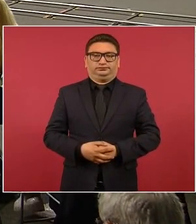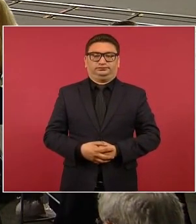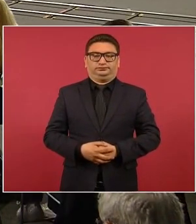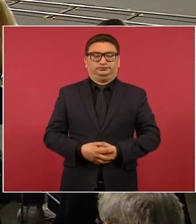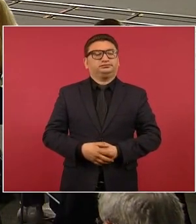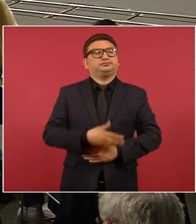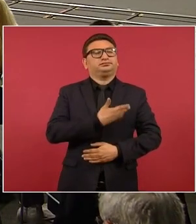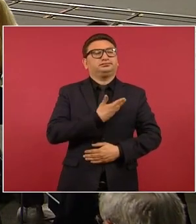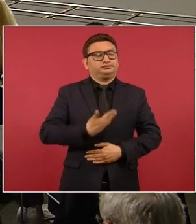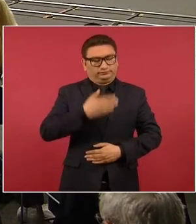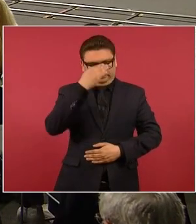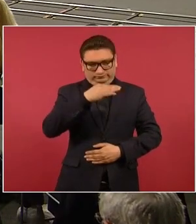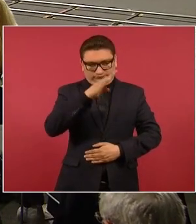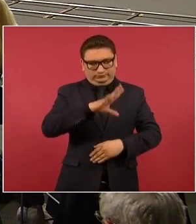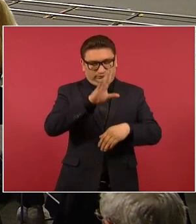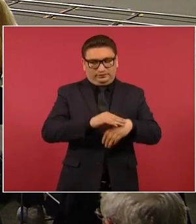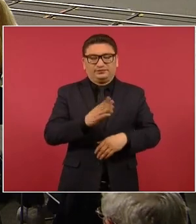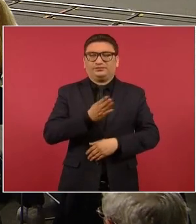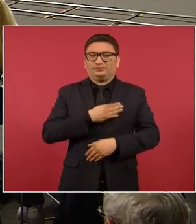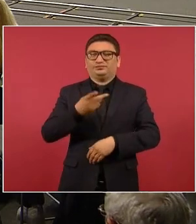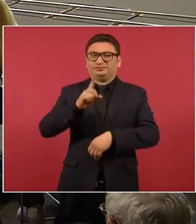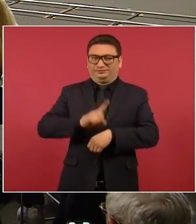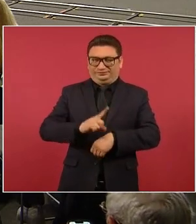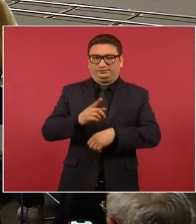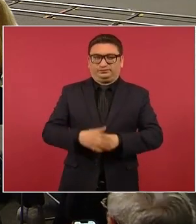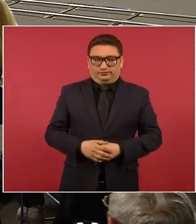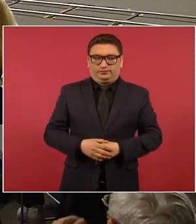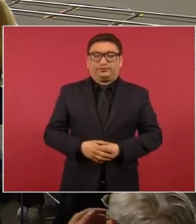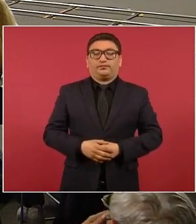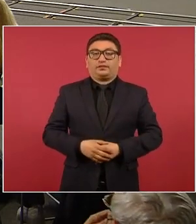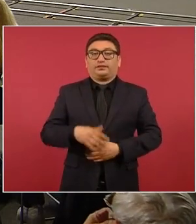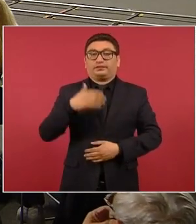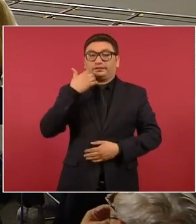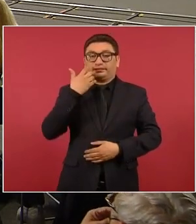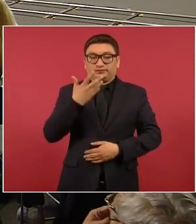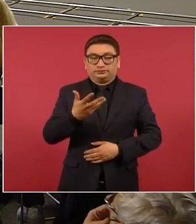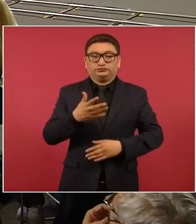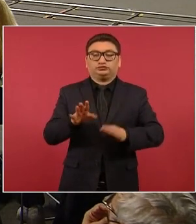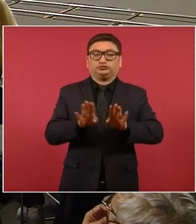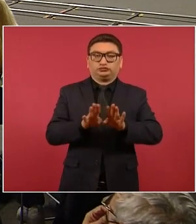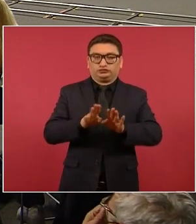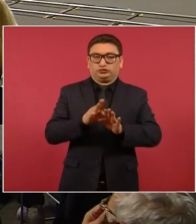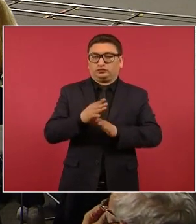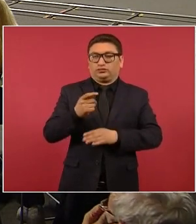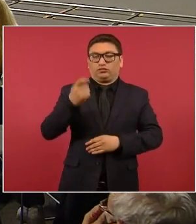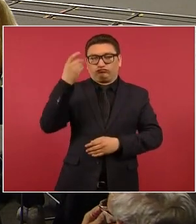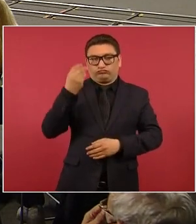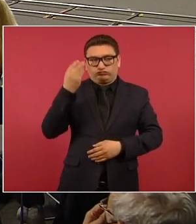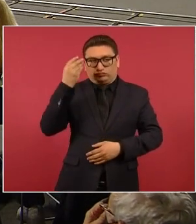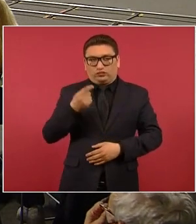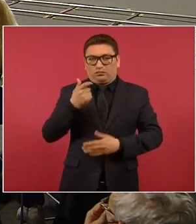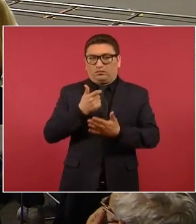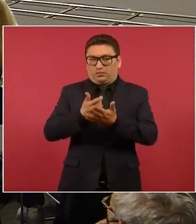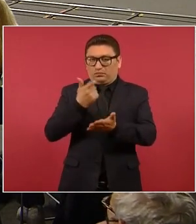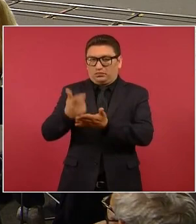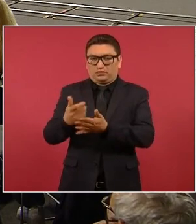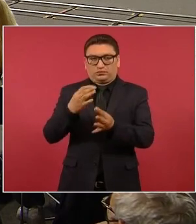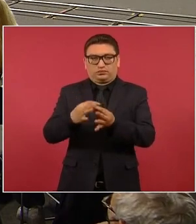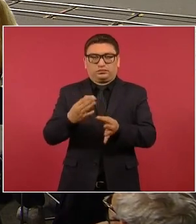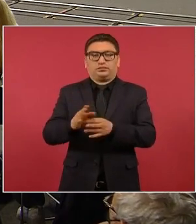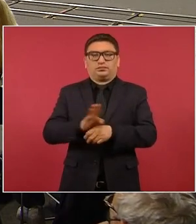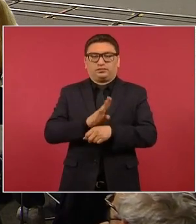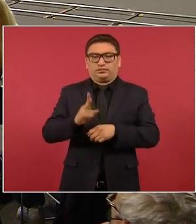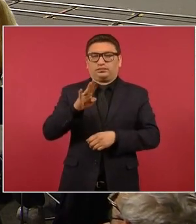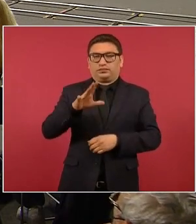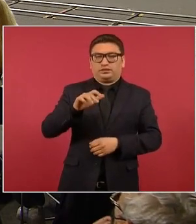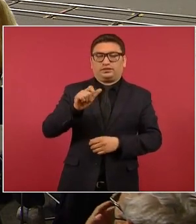Con su permiso, señor presidente, buenos días. Para atender los pagos de las pensiones, los apoyos y las becas de los programas